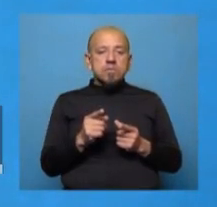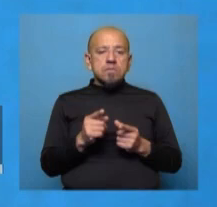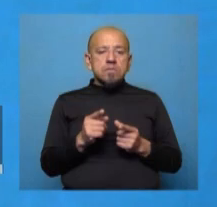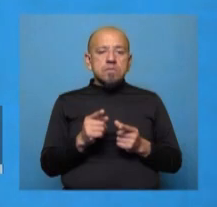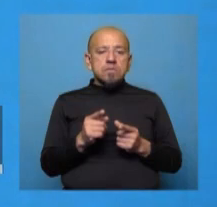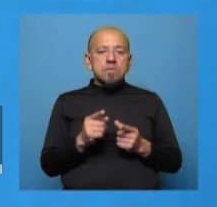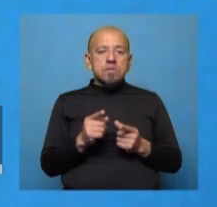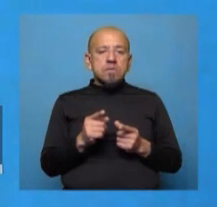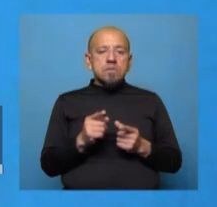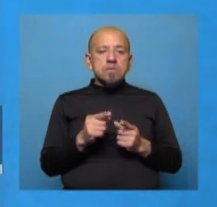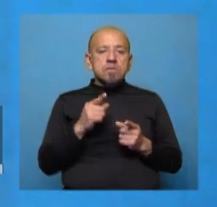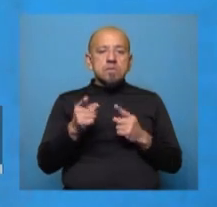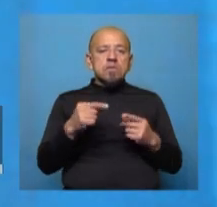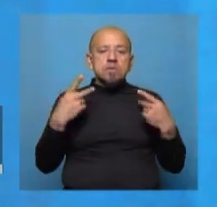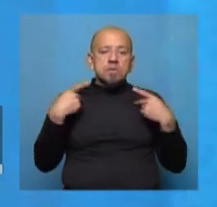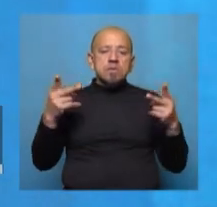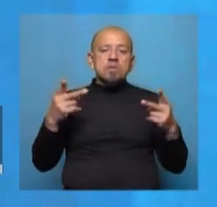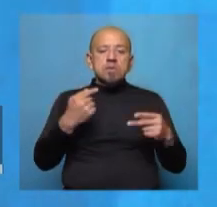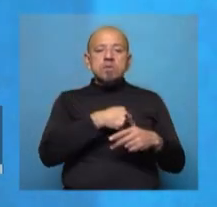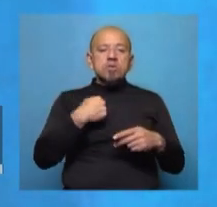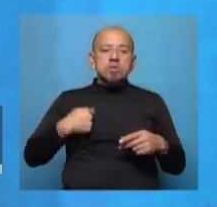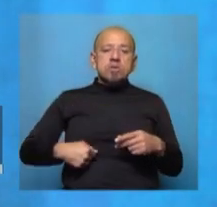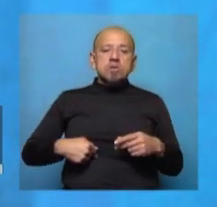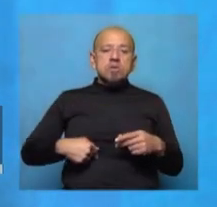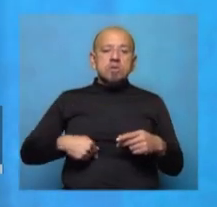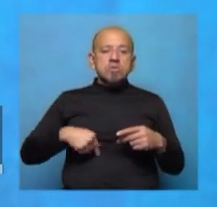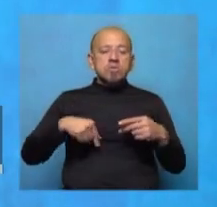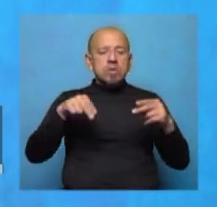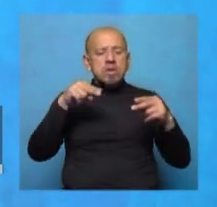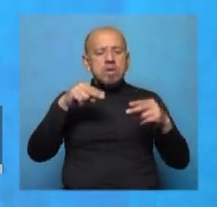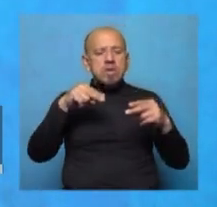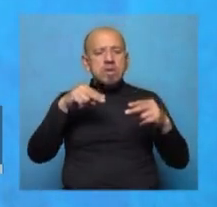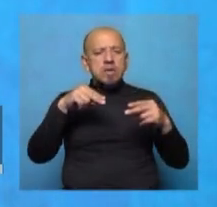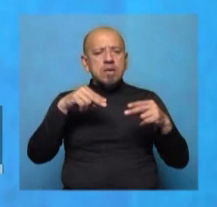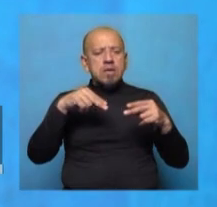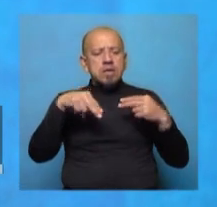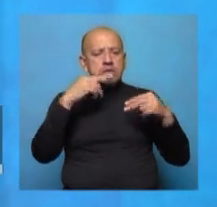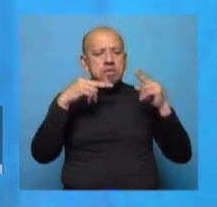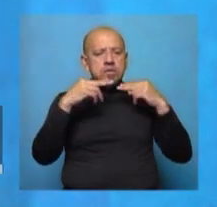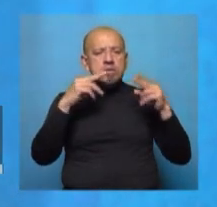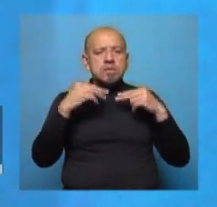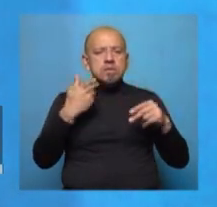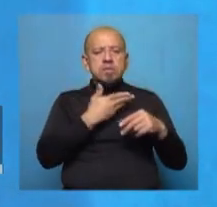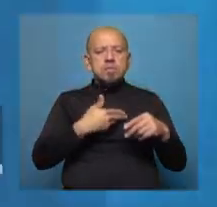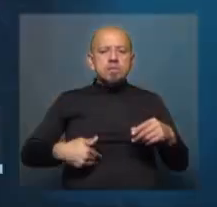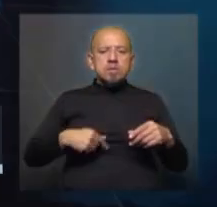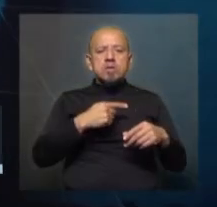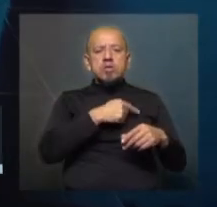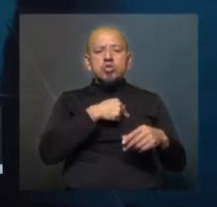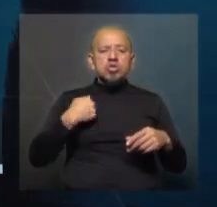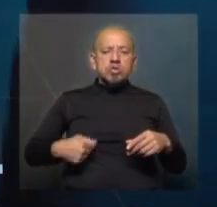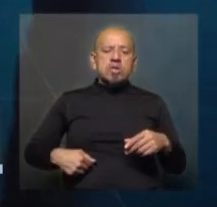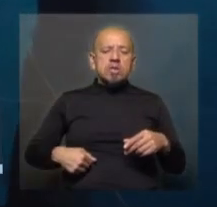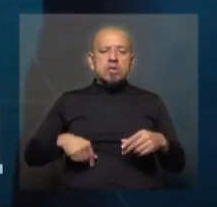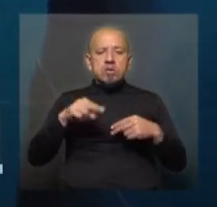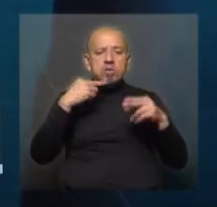e en ese viaje a China hubo una esena oficial presidida por el presidente sisin Pin y acompañado por